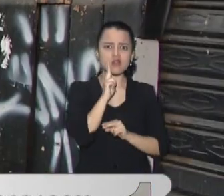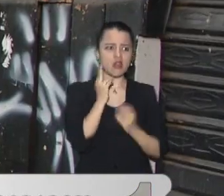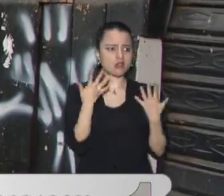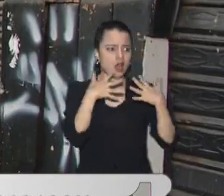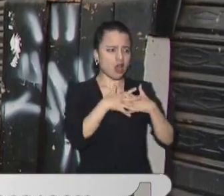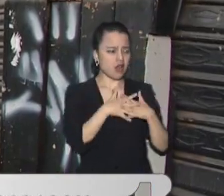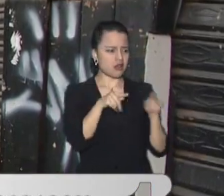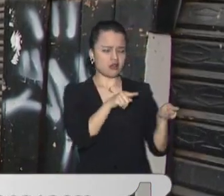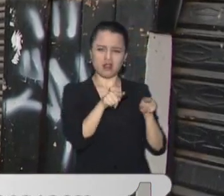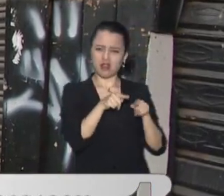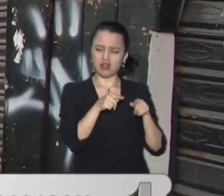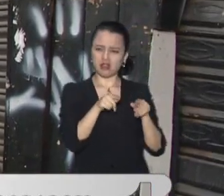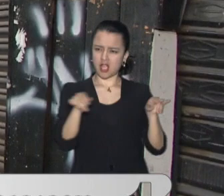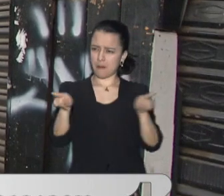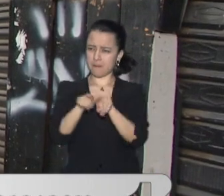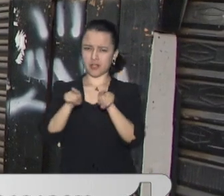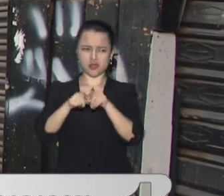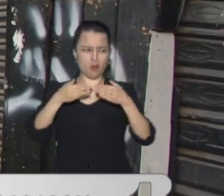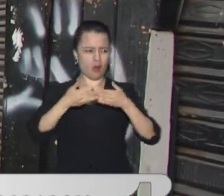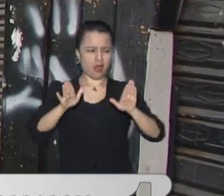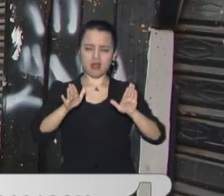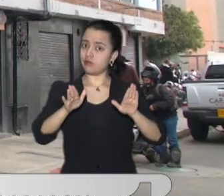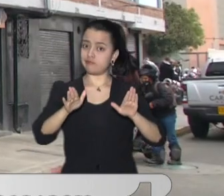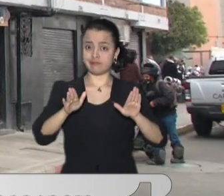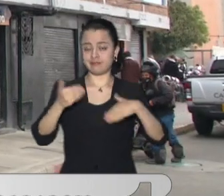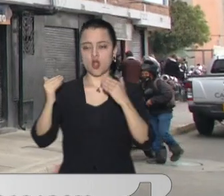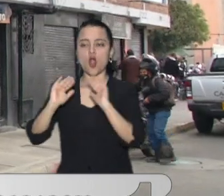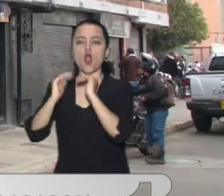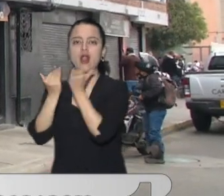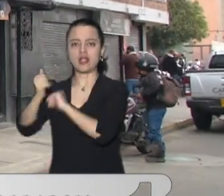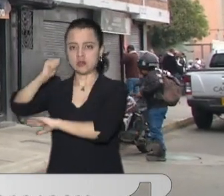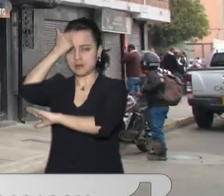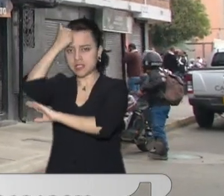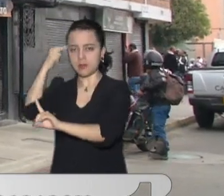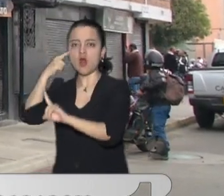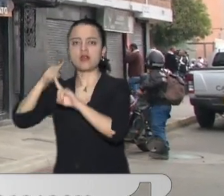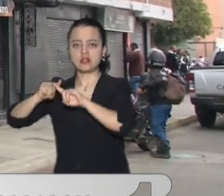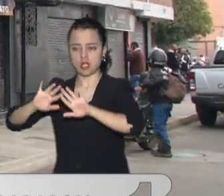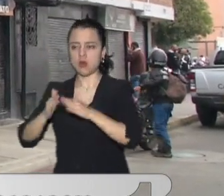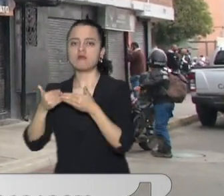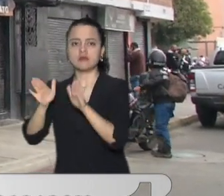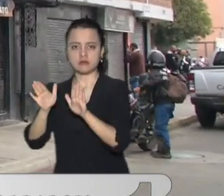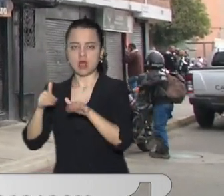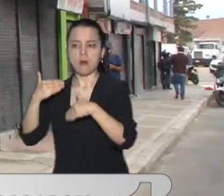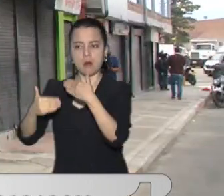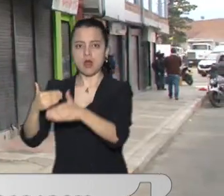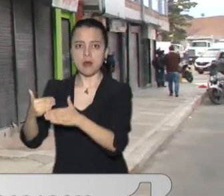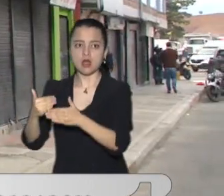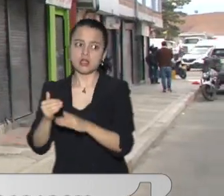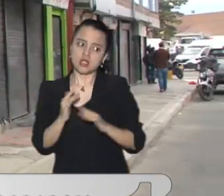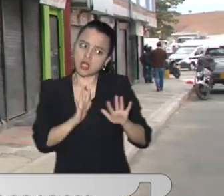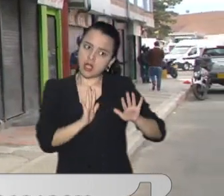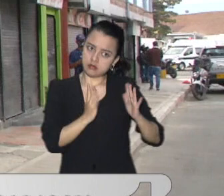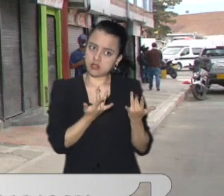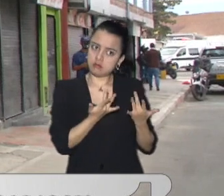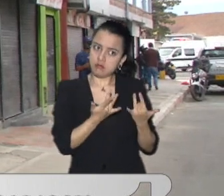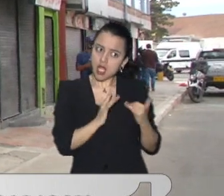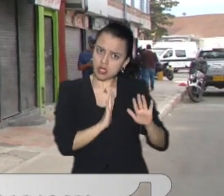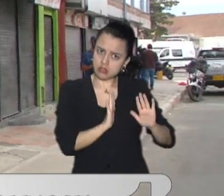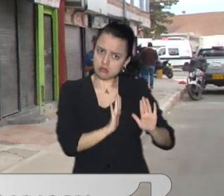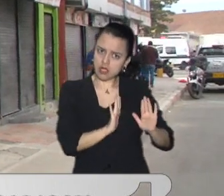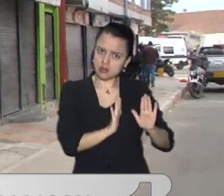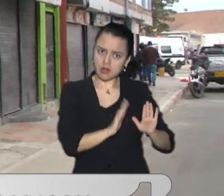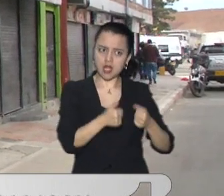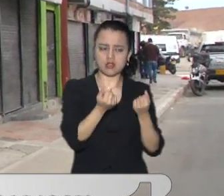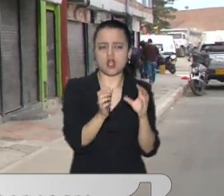Hablamos con algunos propietarios de estos establecimientos, quienes aseguran que las alternativas deberían ser otras, que los ayude a manejarse en